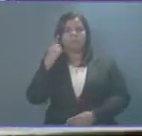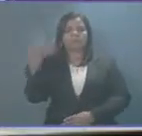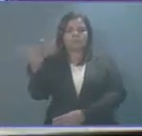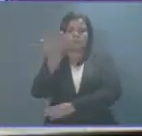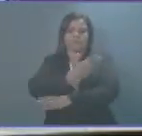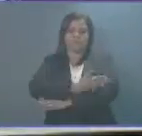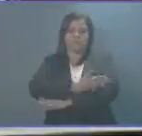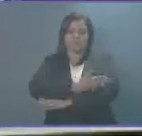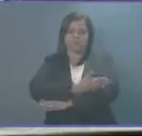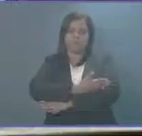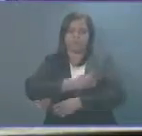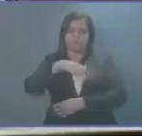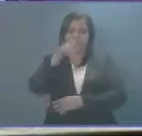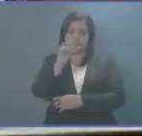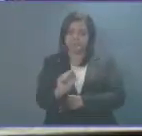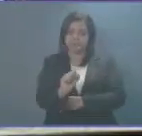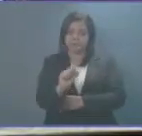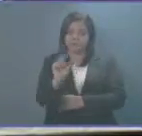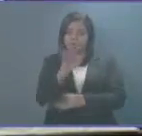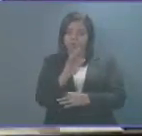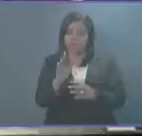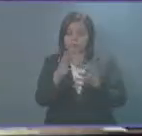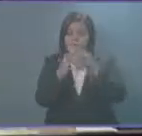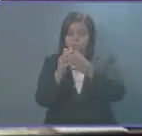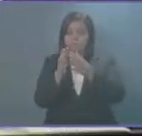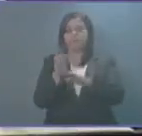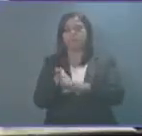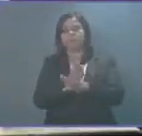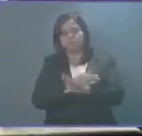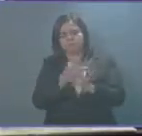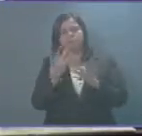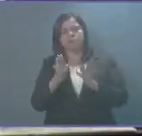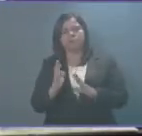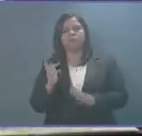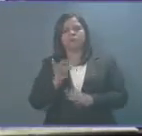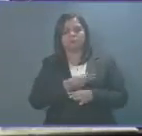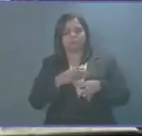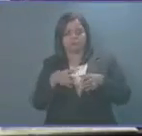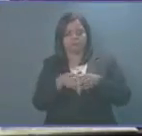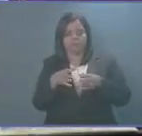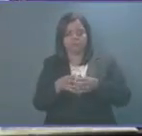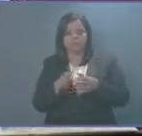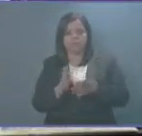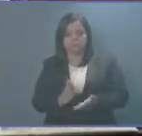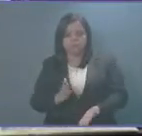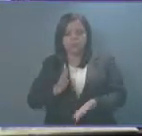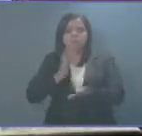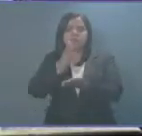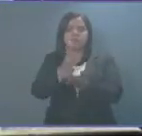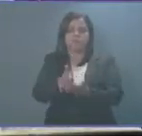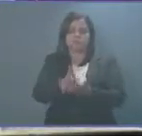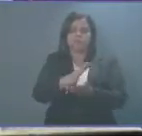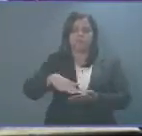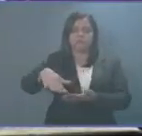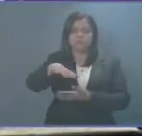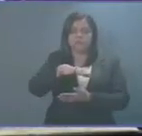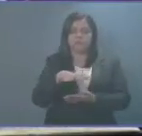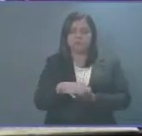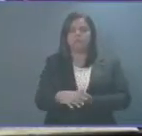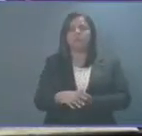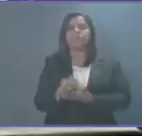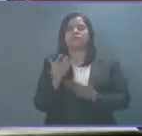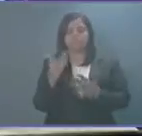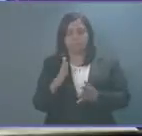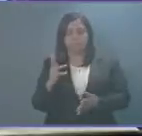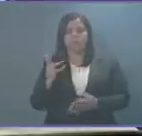de Estados Unidos. Y ya hemos participado como delegación de esta Asamblea Legislativa, hemos